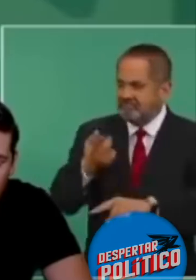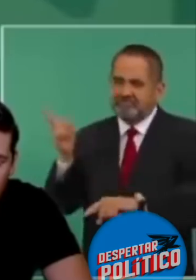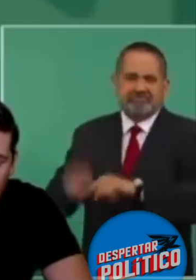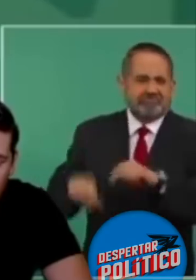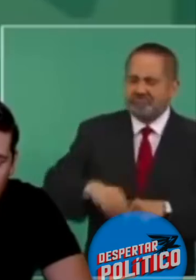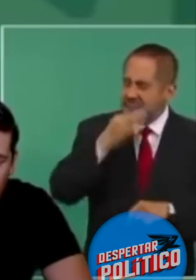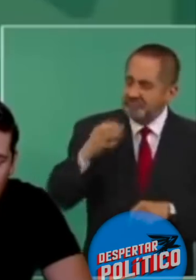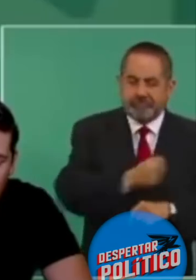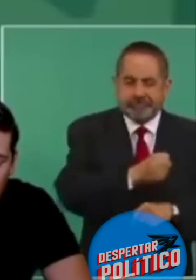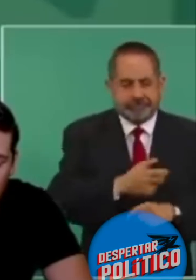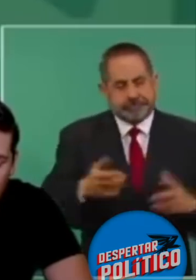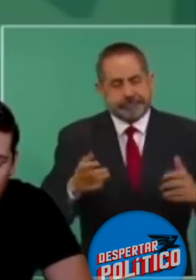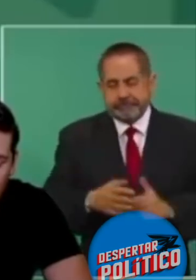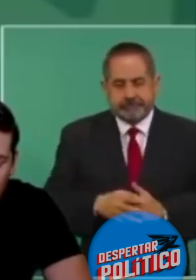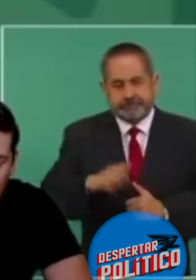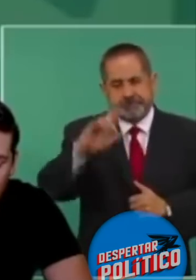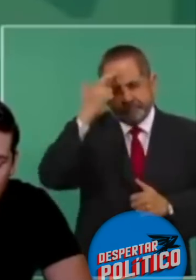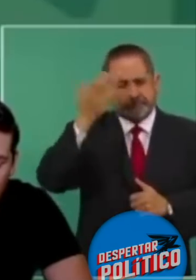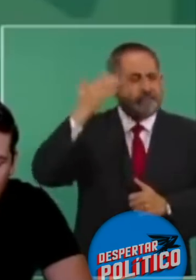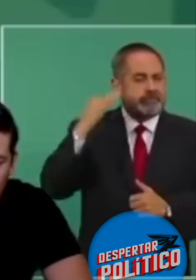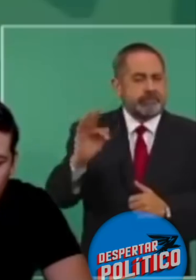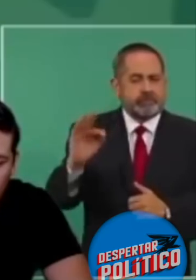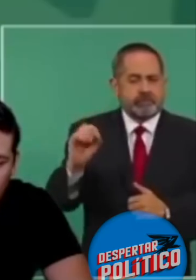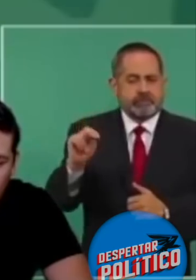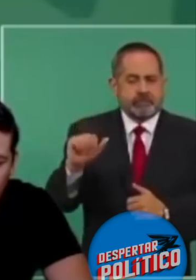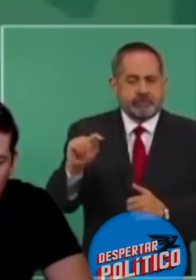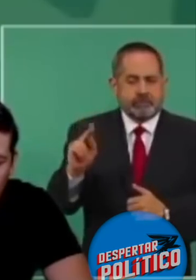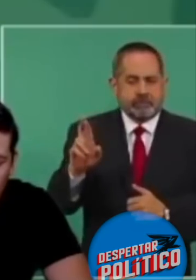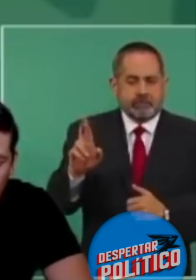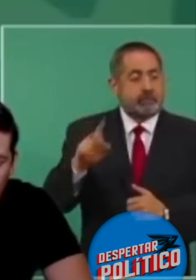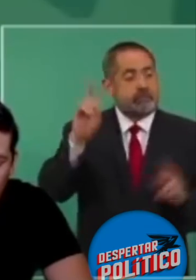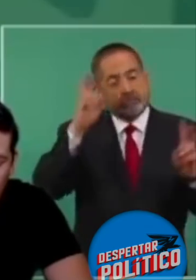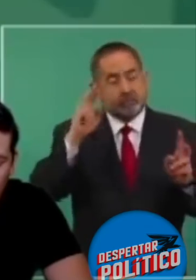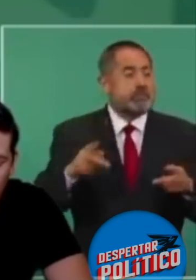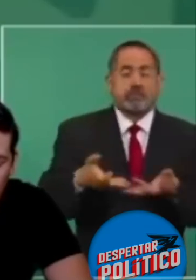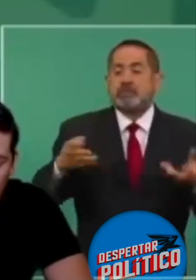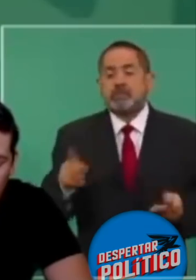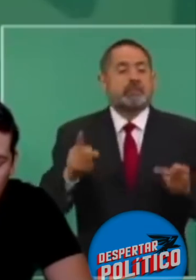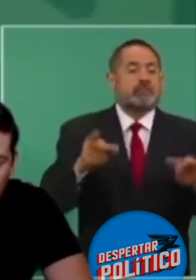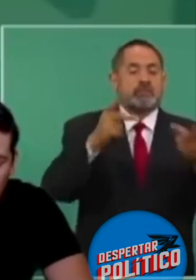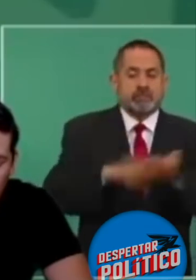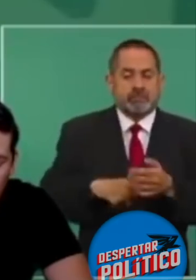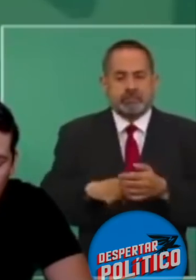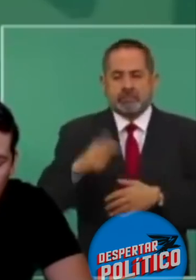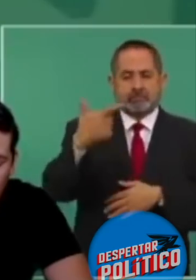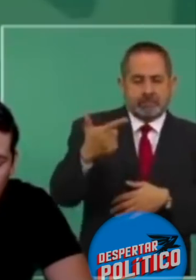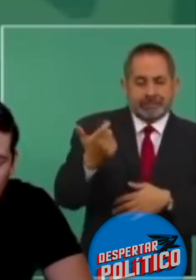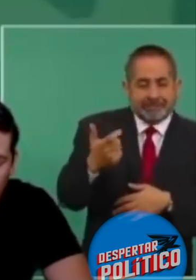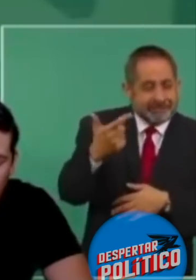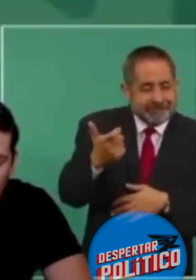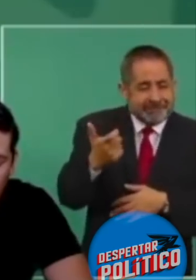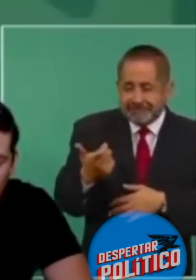Acuérdense lo que hicieron con Fonatur, que vendían terrenos a 7 pesos el metro